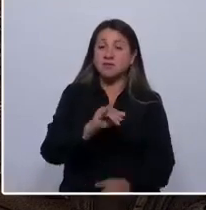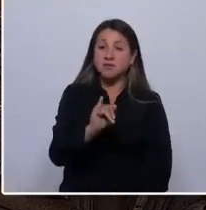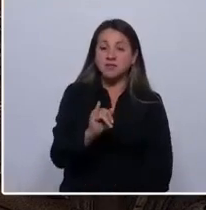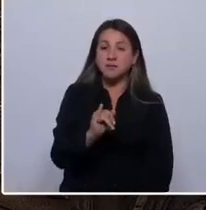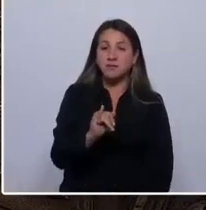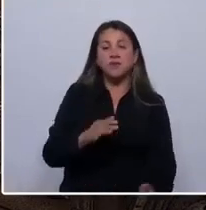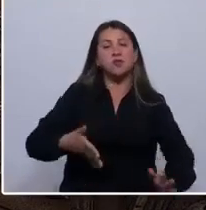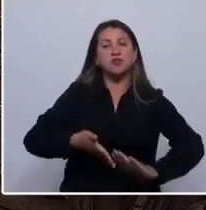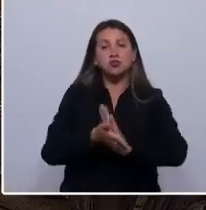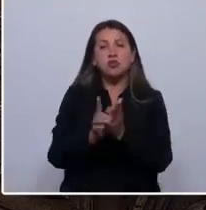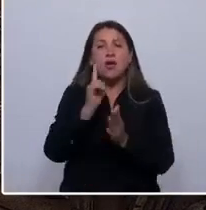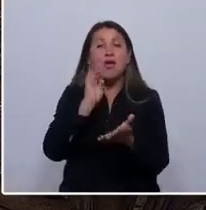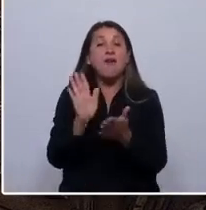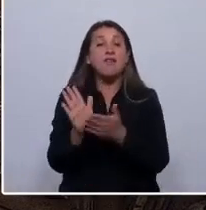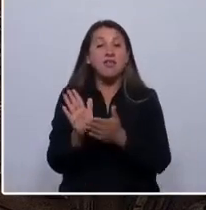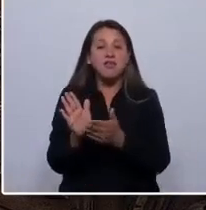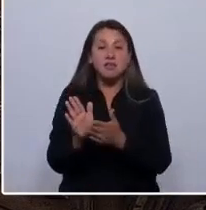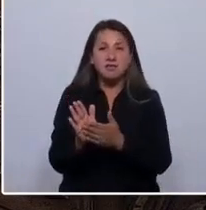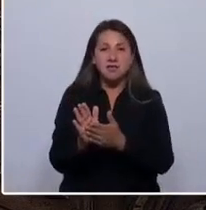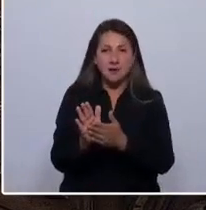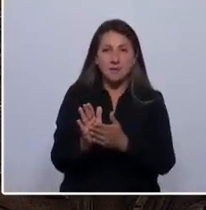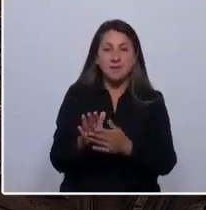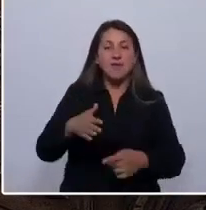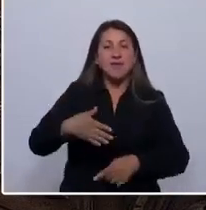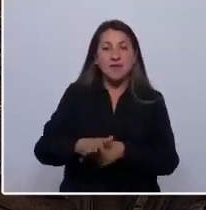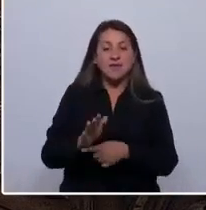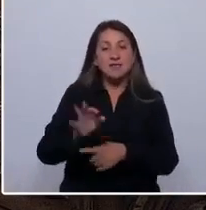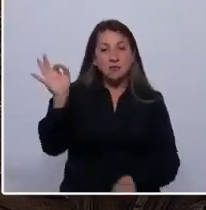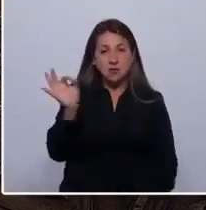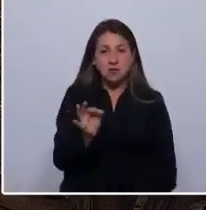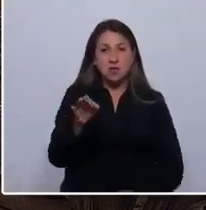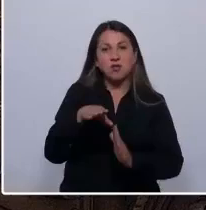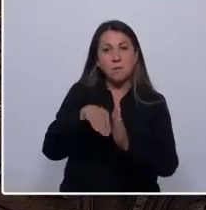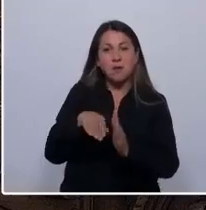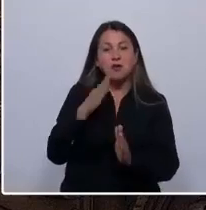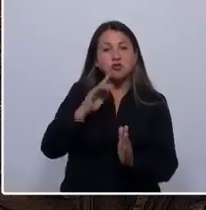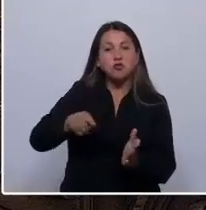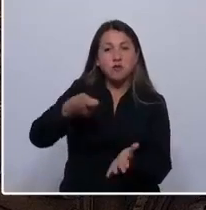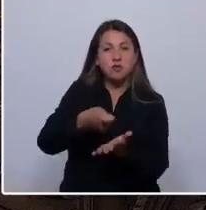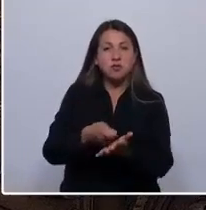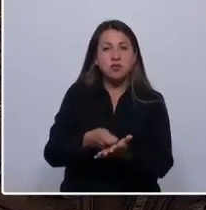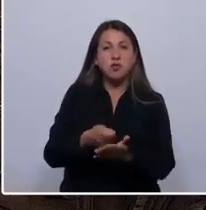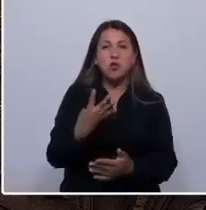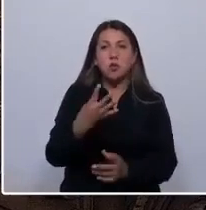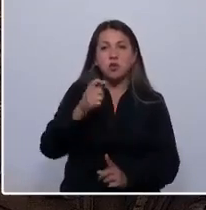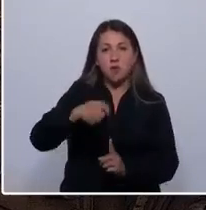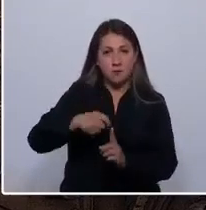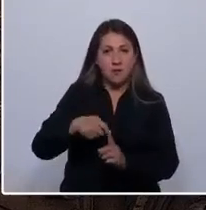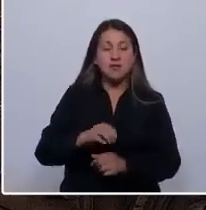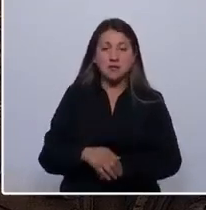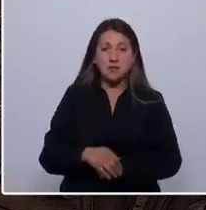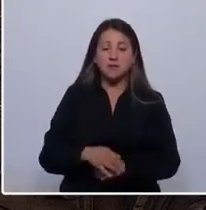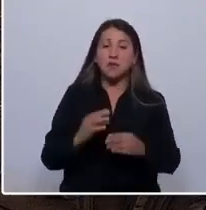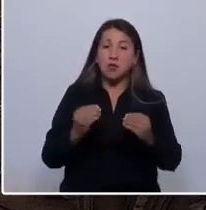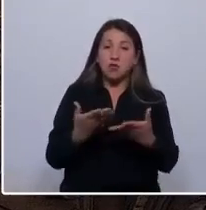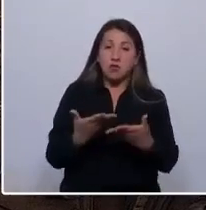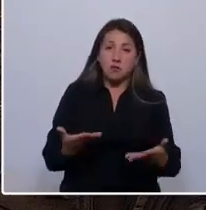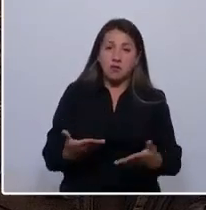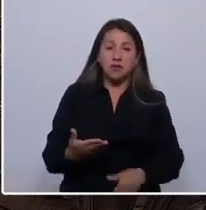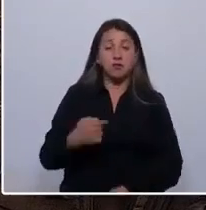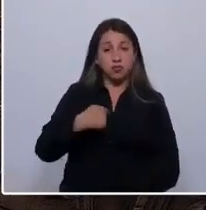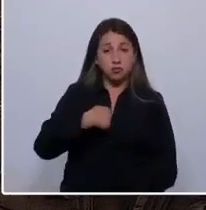todas las evidencias, fue sancionada con un 15% menos de subvención por 4 meses. Y por supuesto,